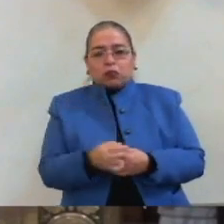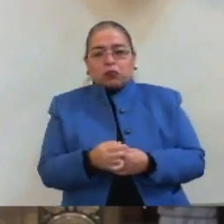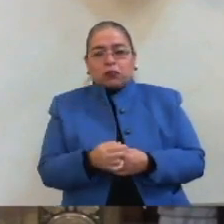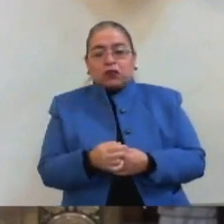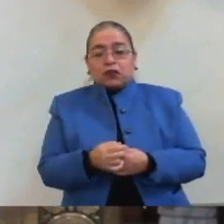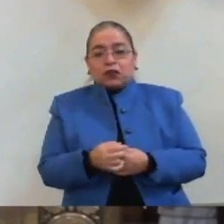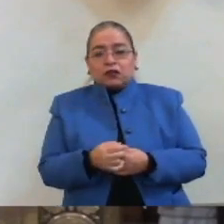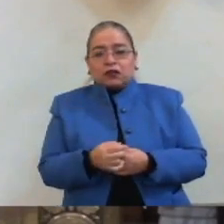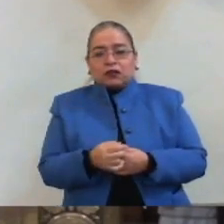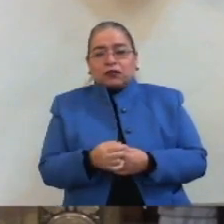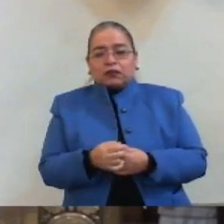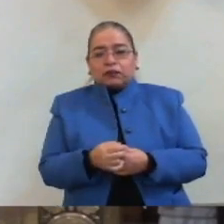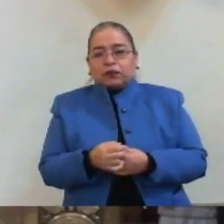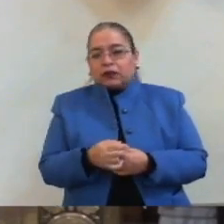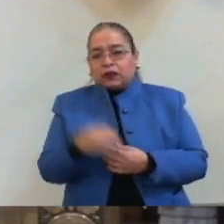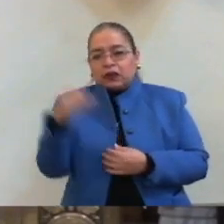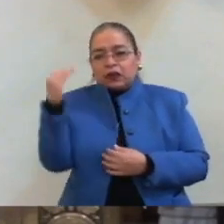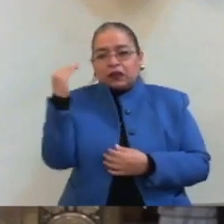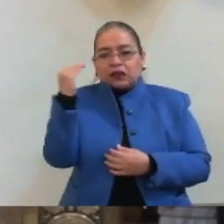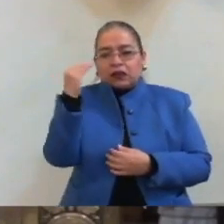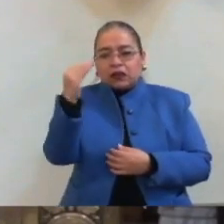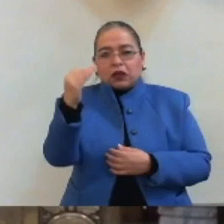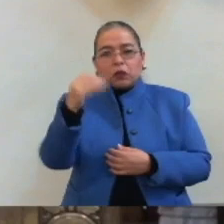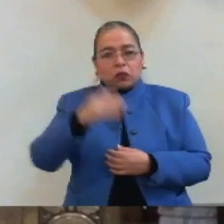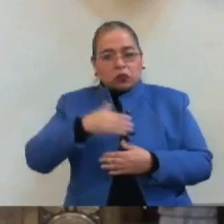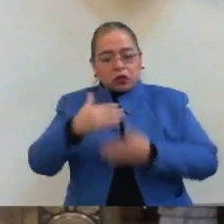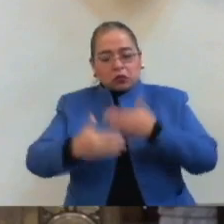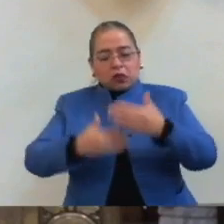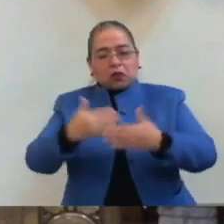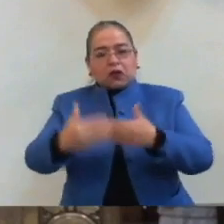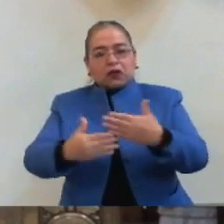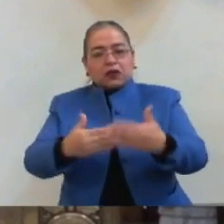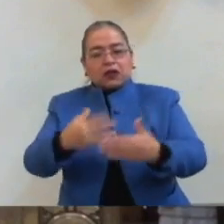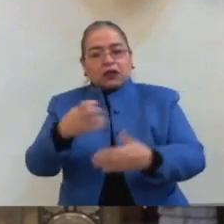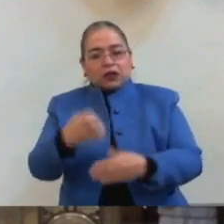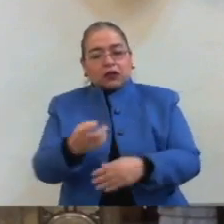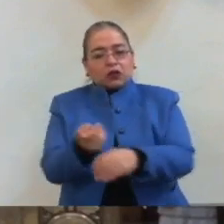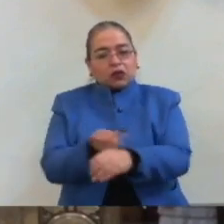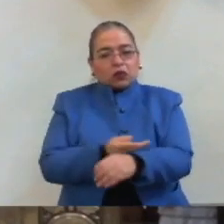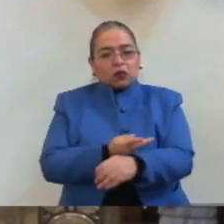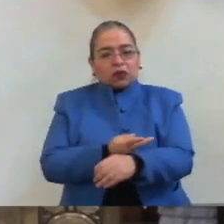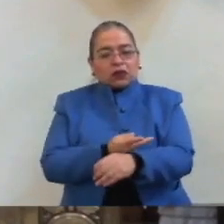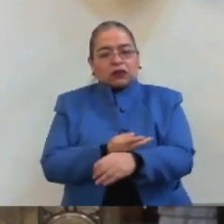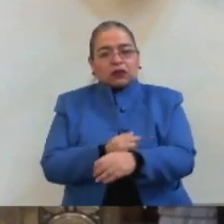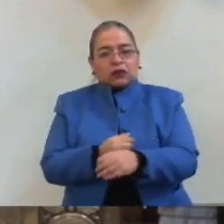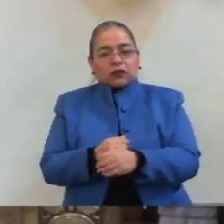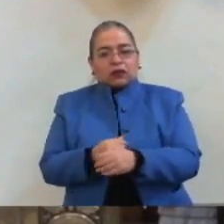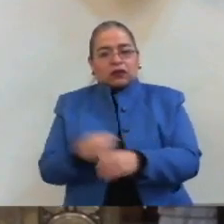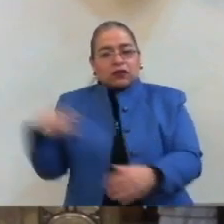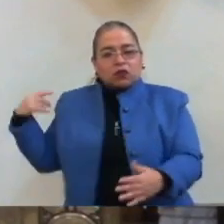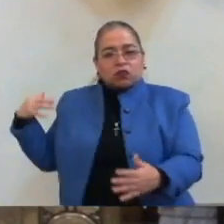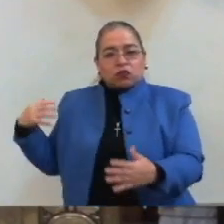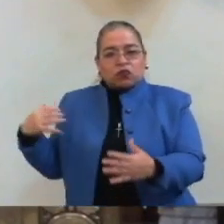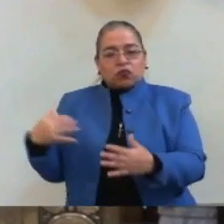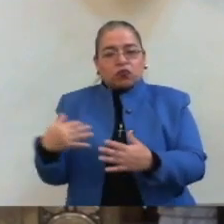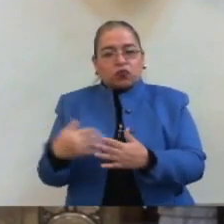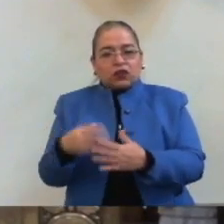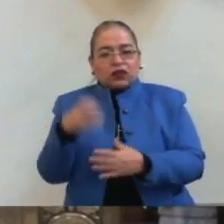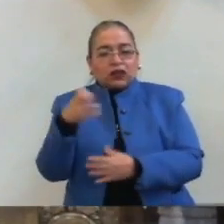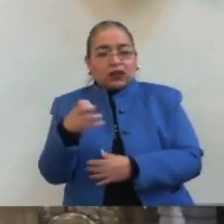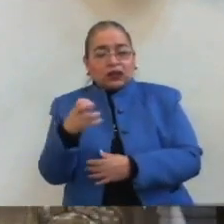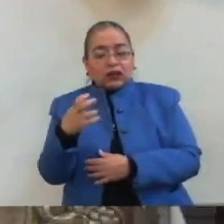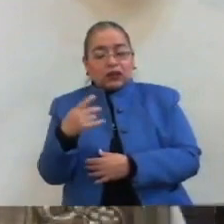tiempo que transcurre pero sobre todo tiempo de oportunidad